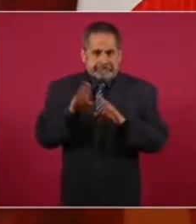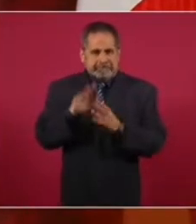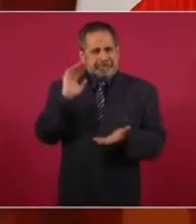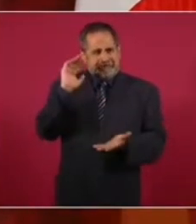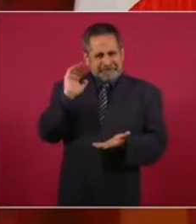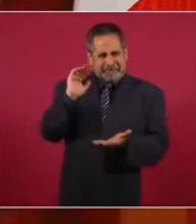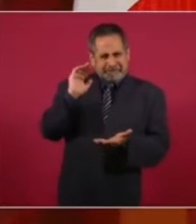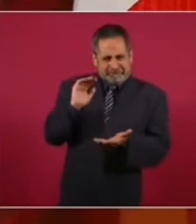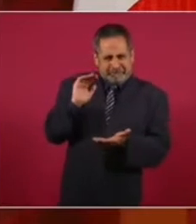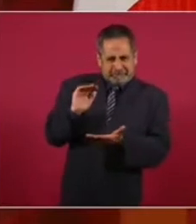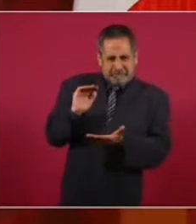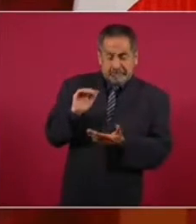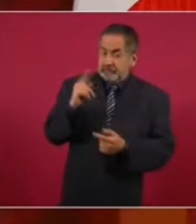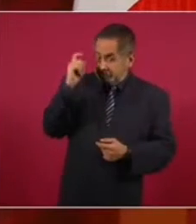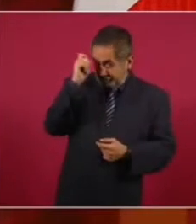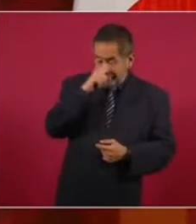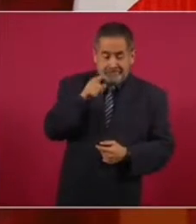lograr esto,